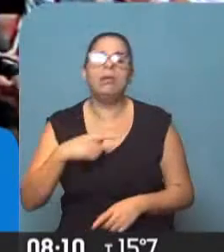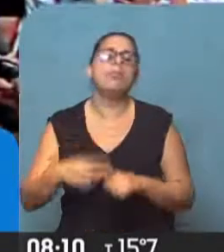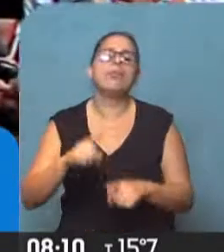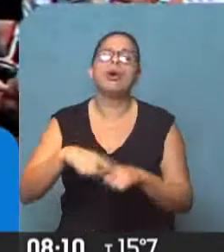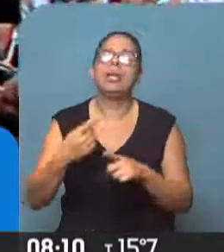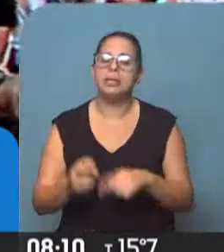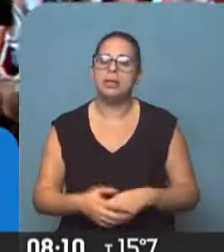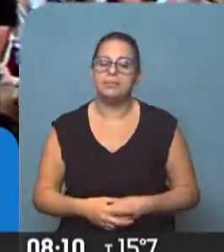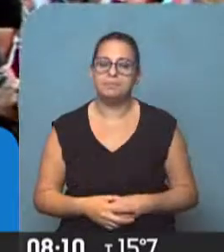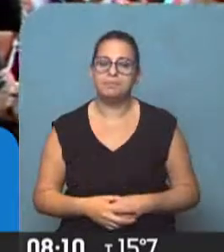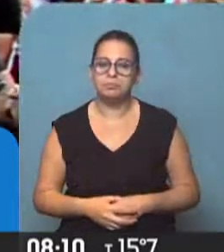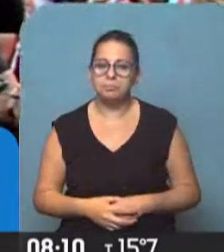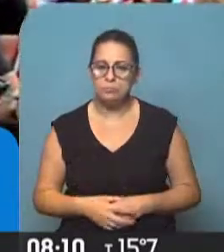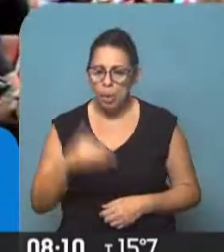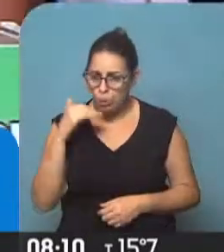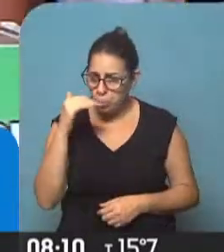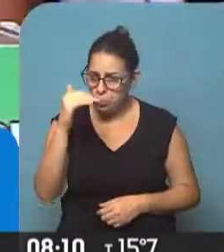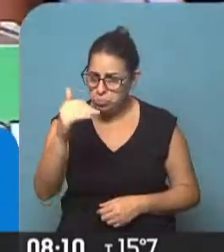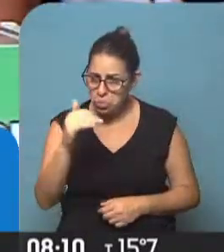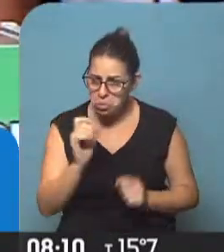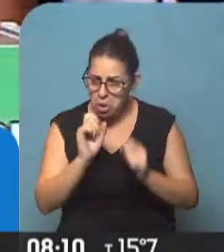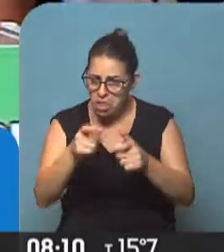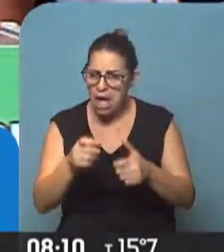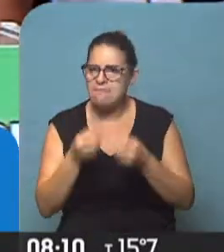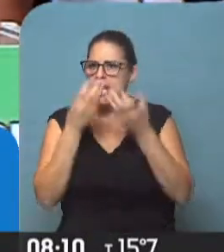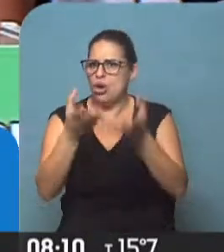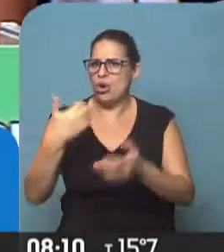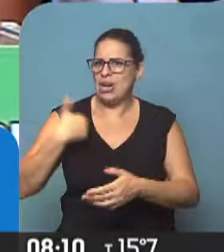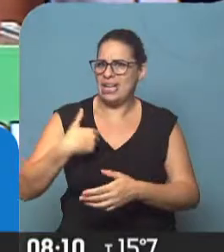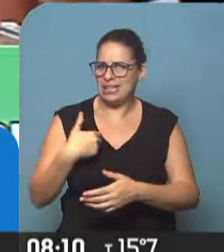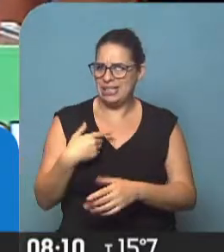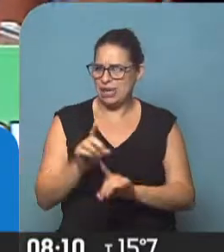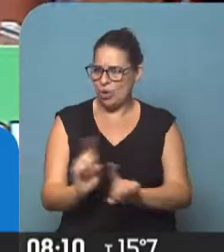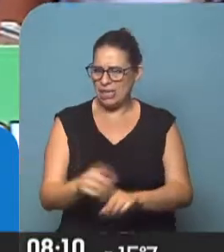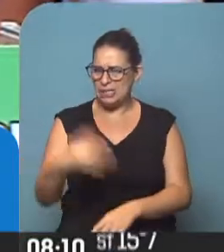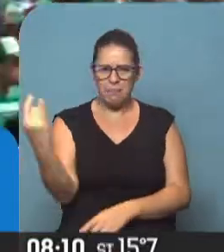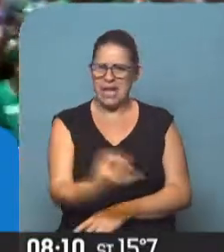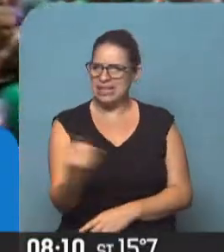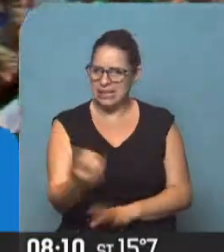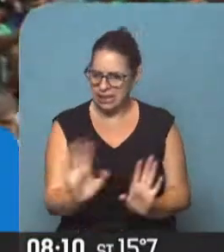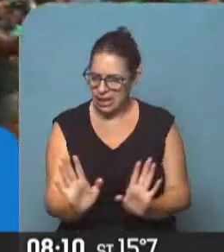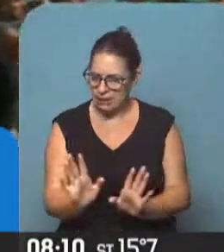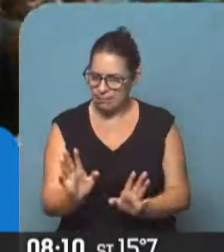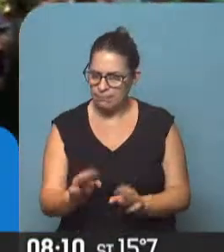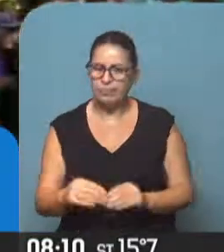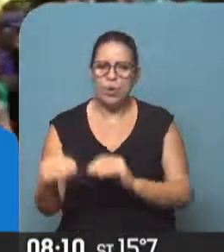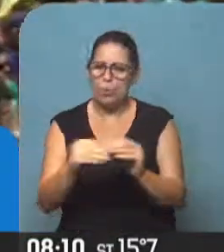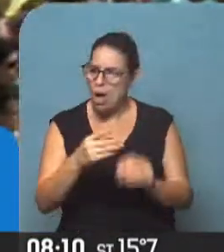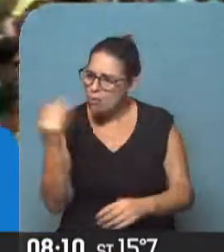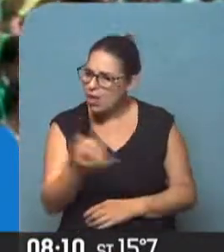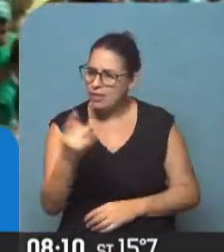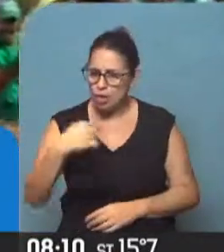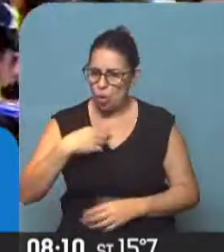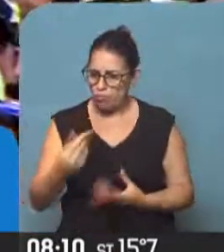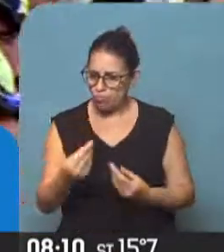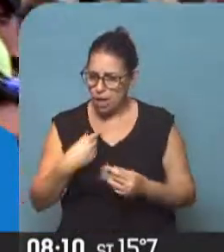políticas que en el futuro van a beneficiar al país. Es mentira, compañero. No tengo